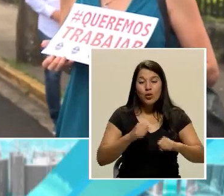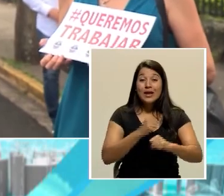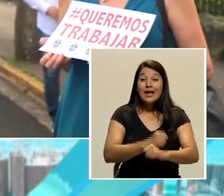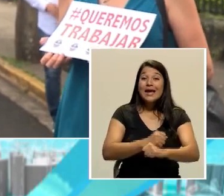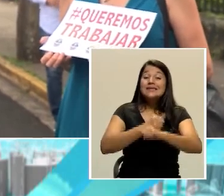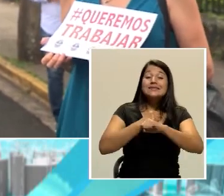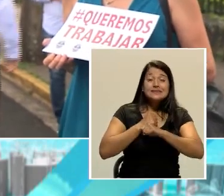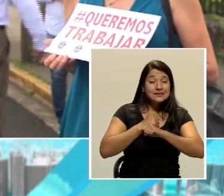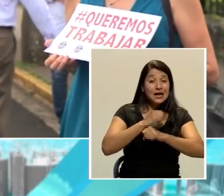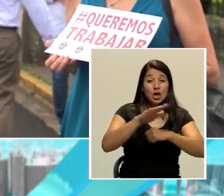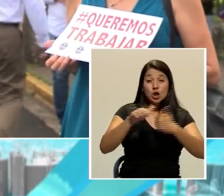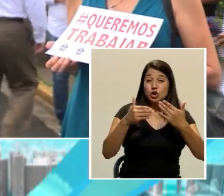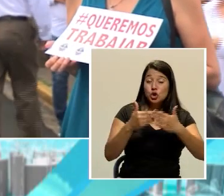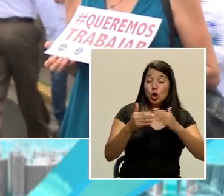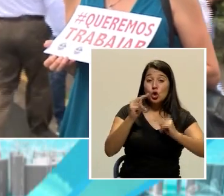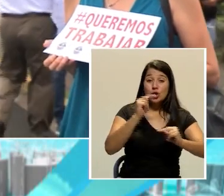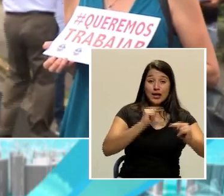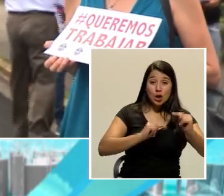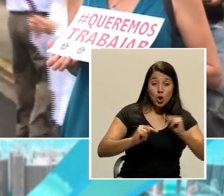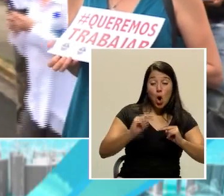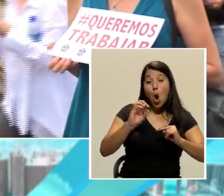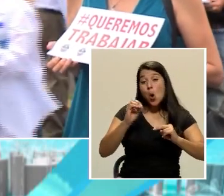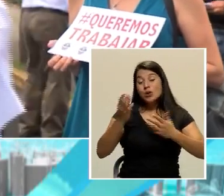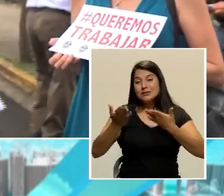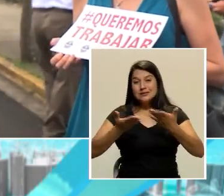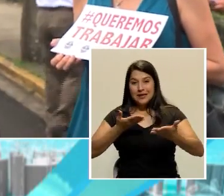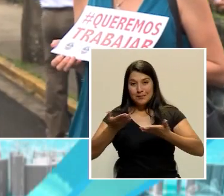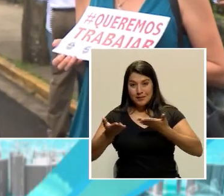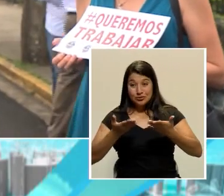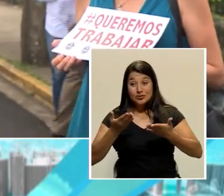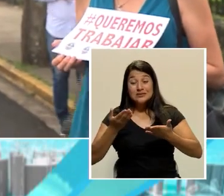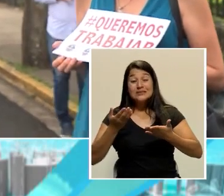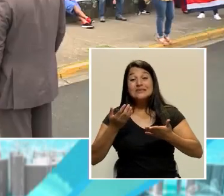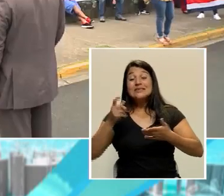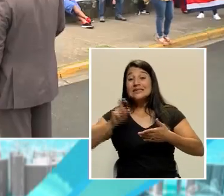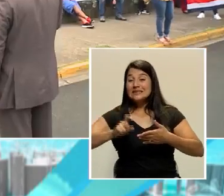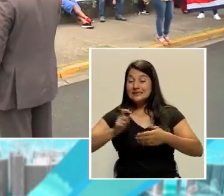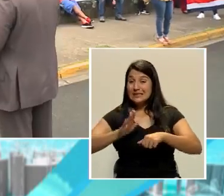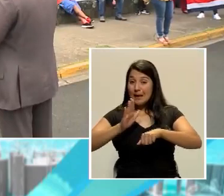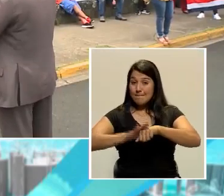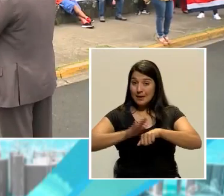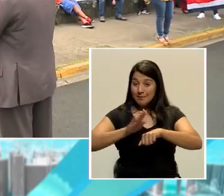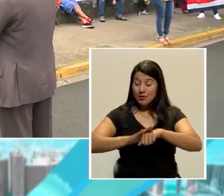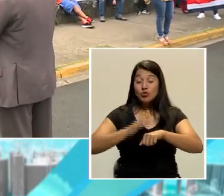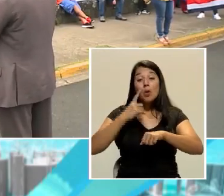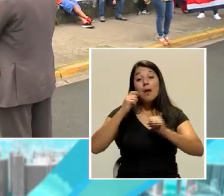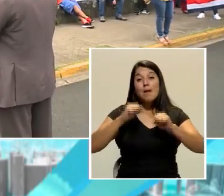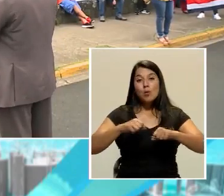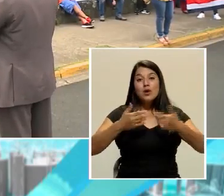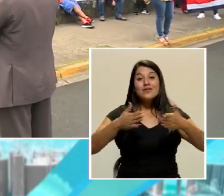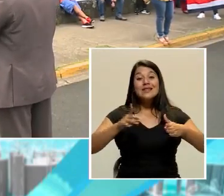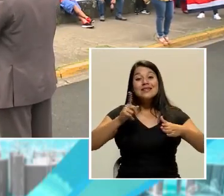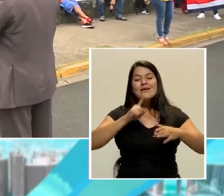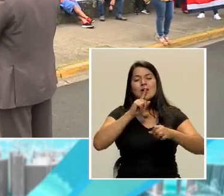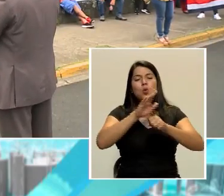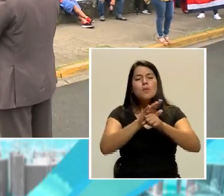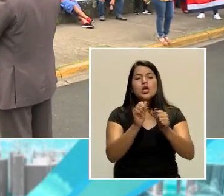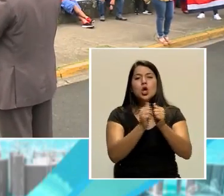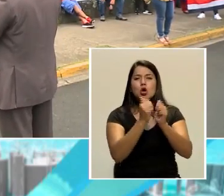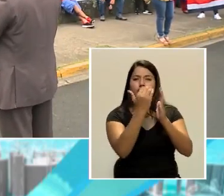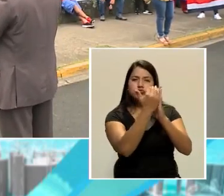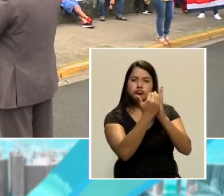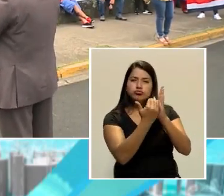en particular es la alcaldía de San Ramón, que ellos tienen un mecanismo para poder desarrollar con sus